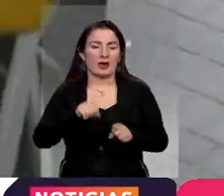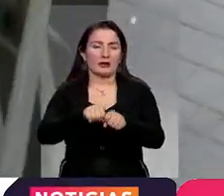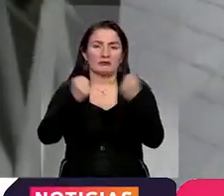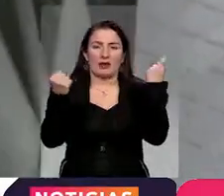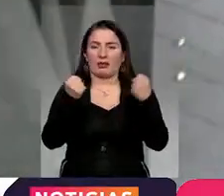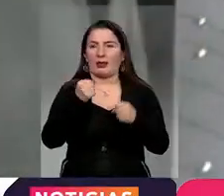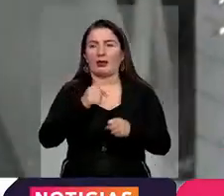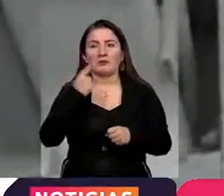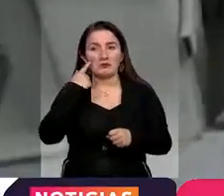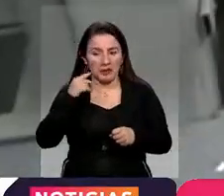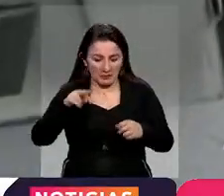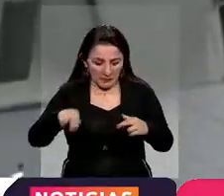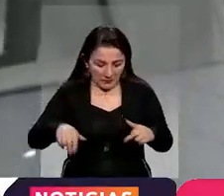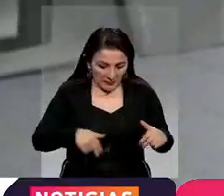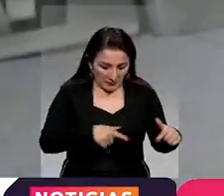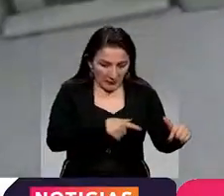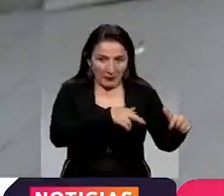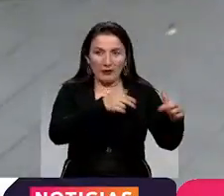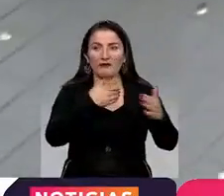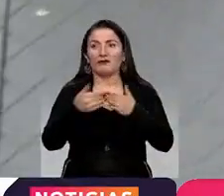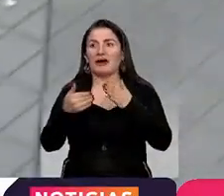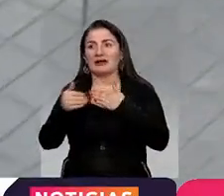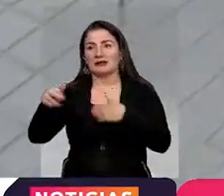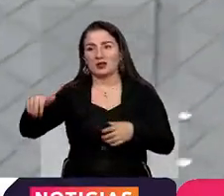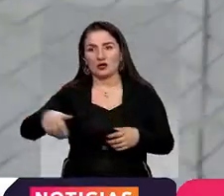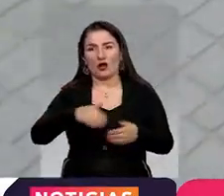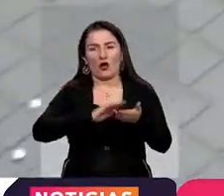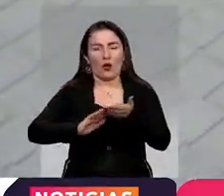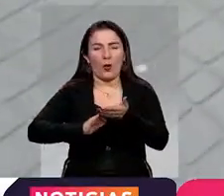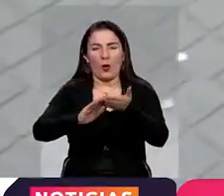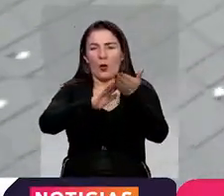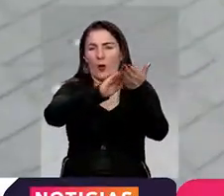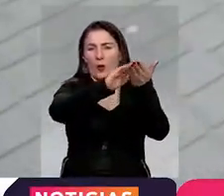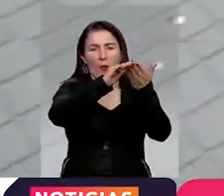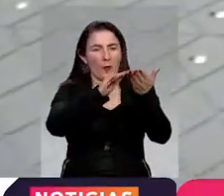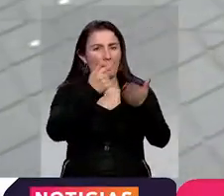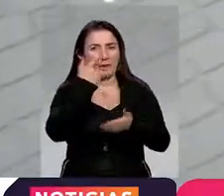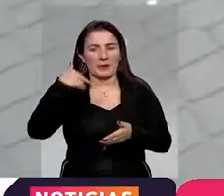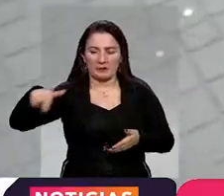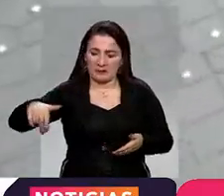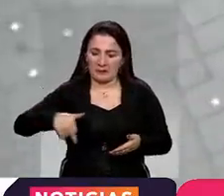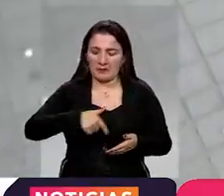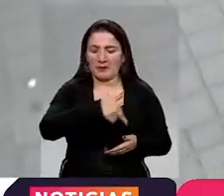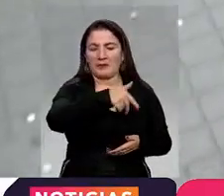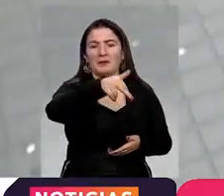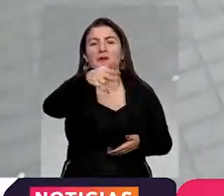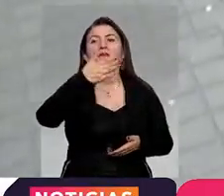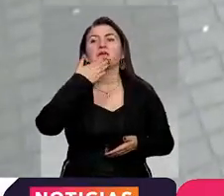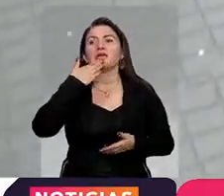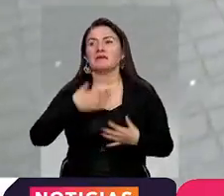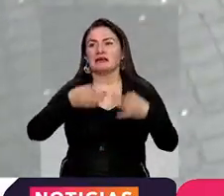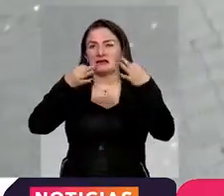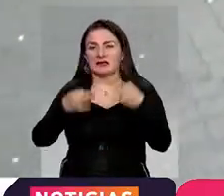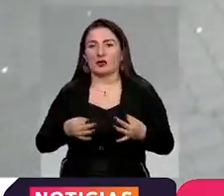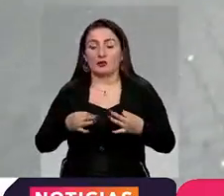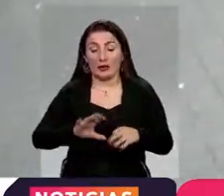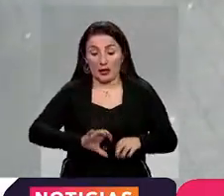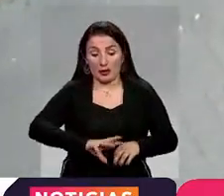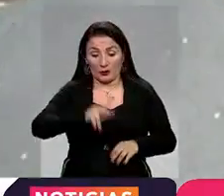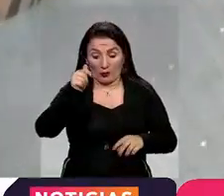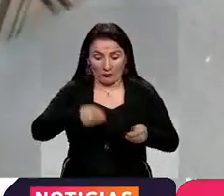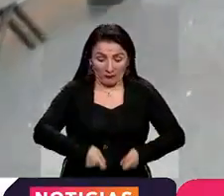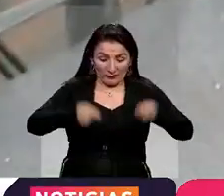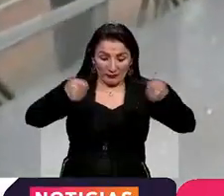están apreciando, que no es tan fácil de comercializar. Todo esto con el fin de que las personas que lo atraviesen puedan hacerlo con seguridad, ya que el robo de esas